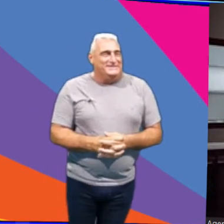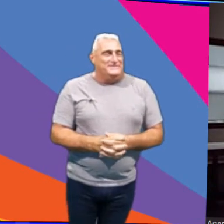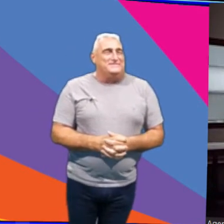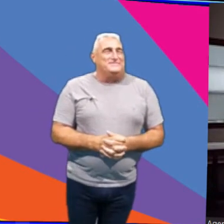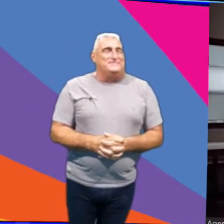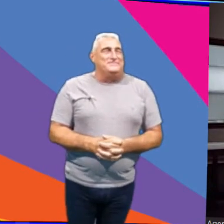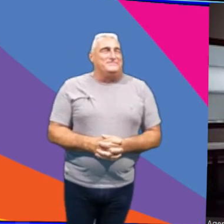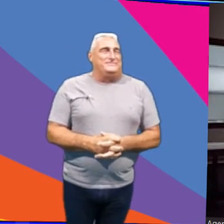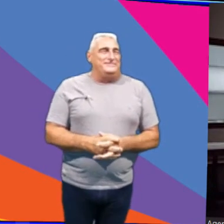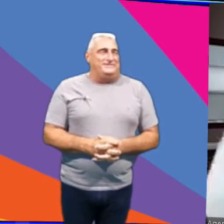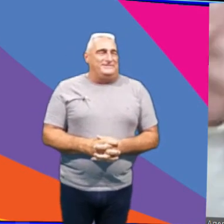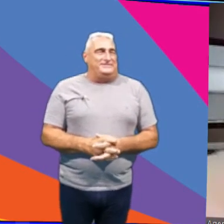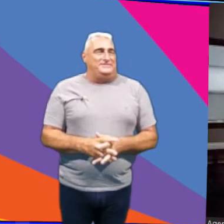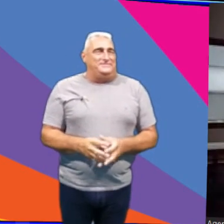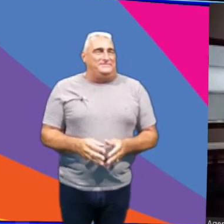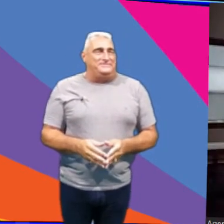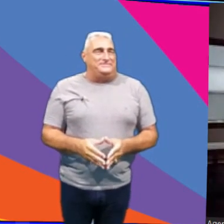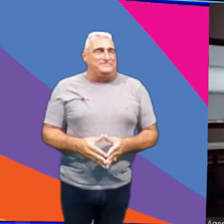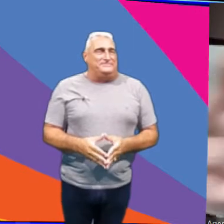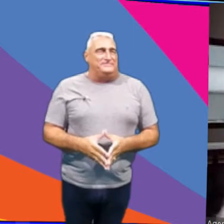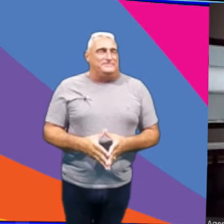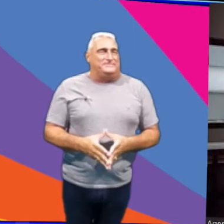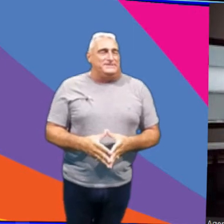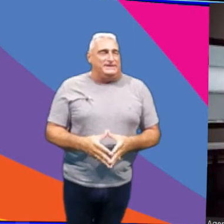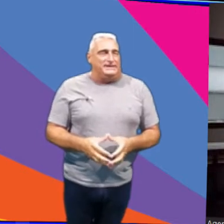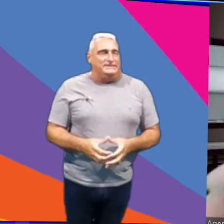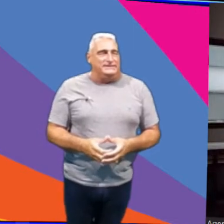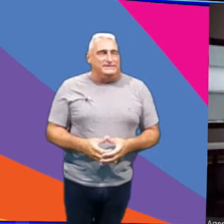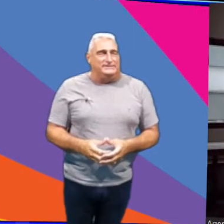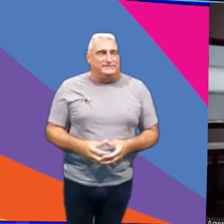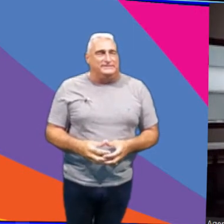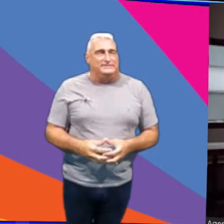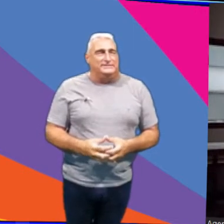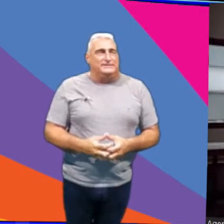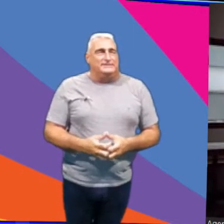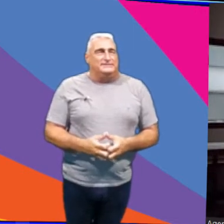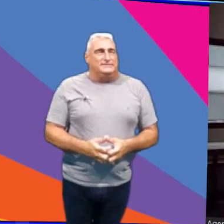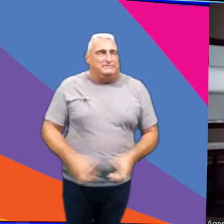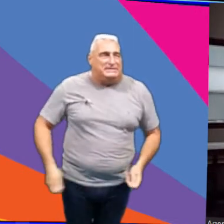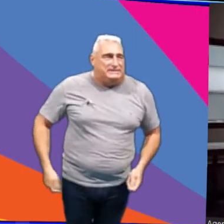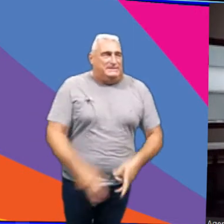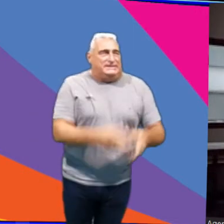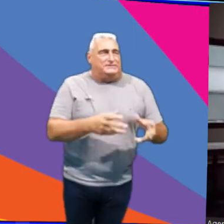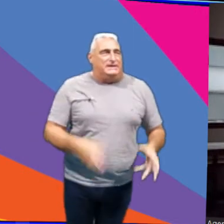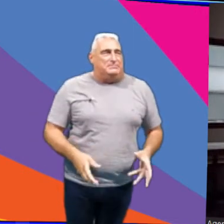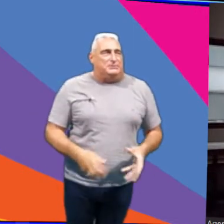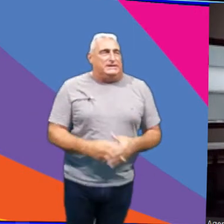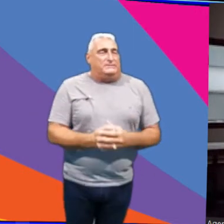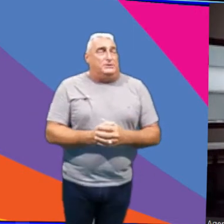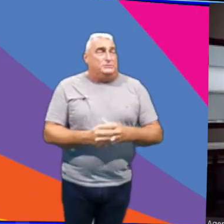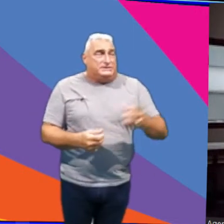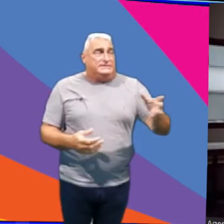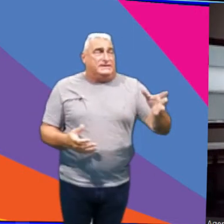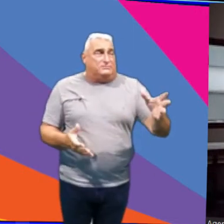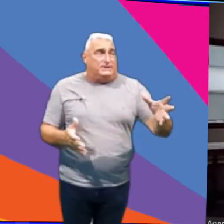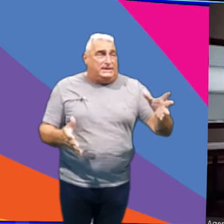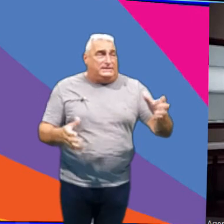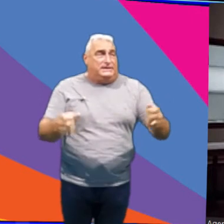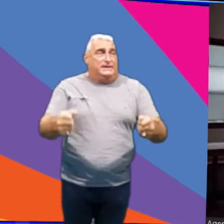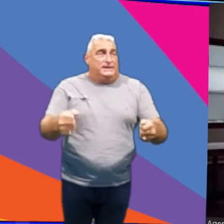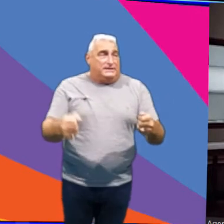Planesa, digo, eso que se hace con carne, huevo, sí, y sí. Barrayado, ¿vio? Sí, meten bueno. Toda la porquería. Bueno, ¿se